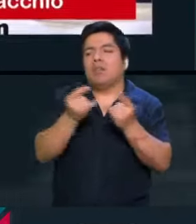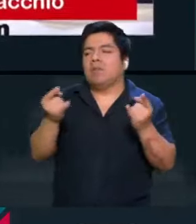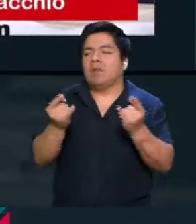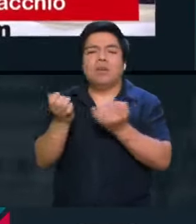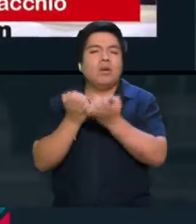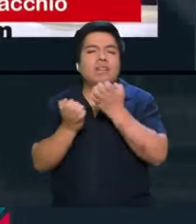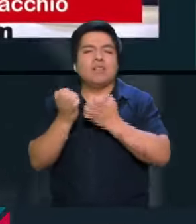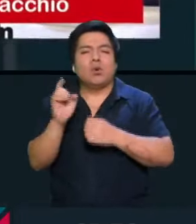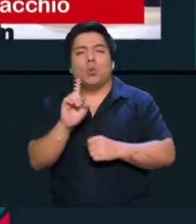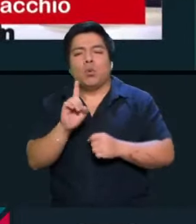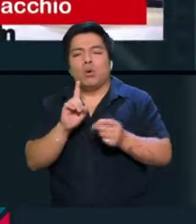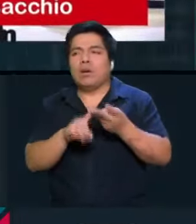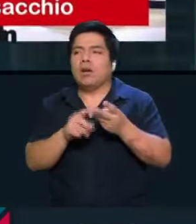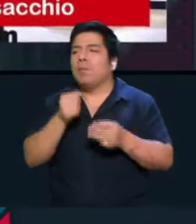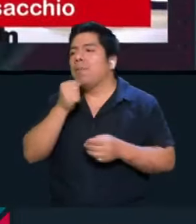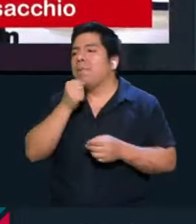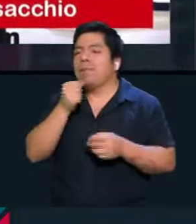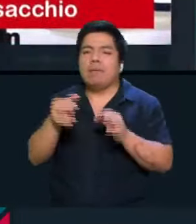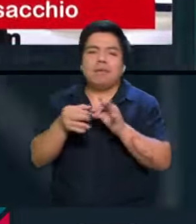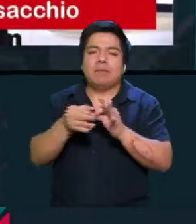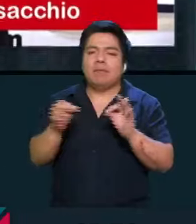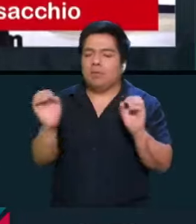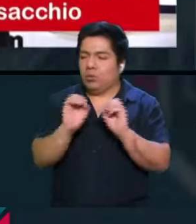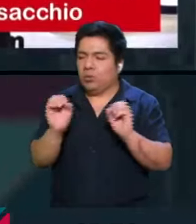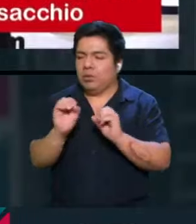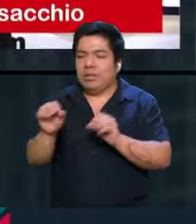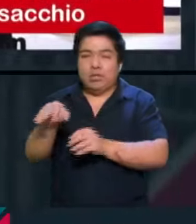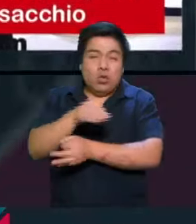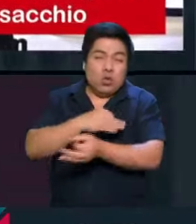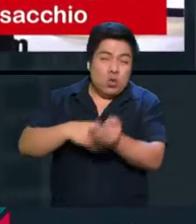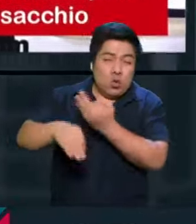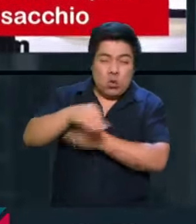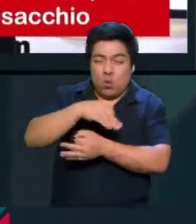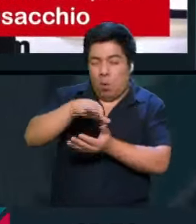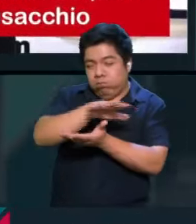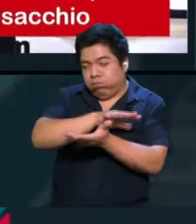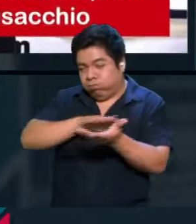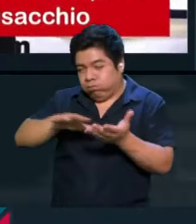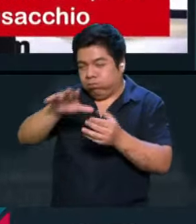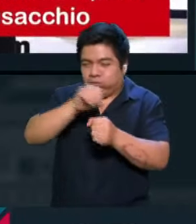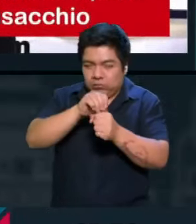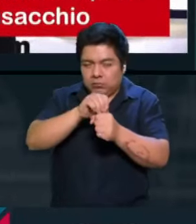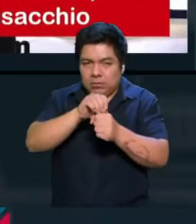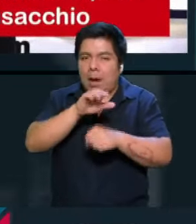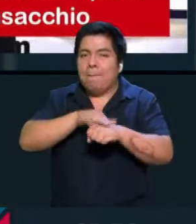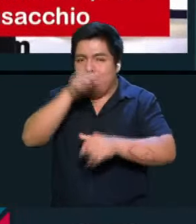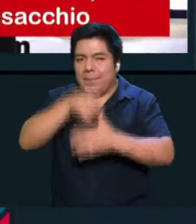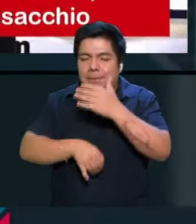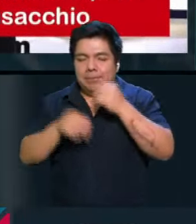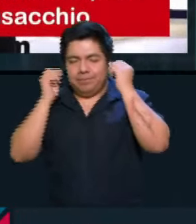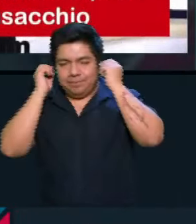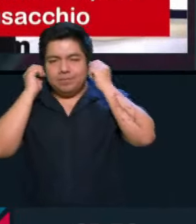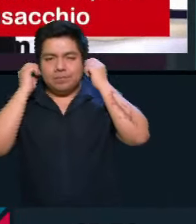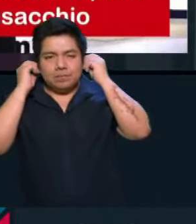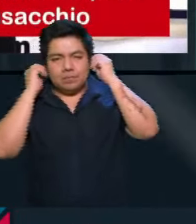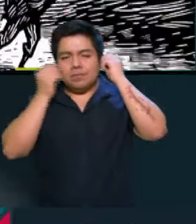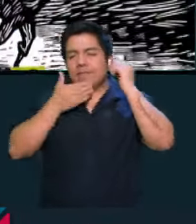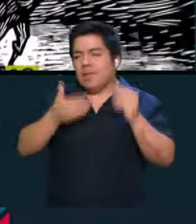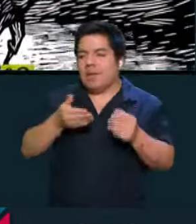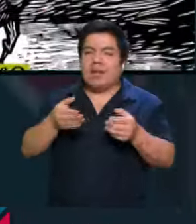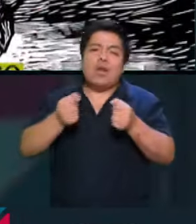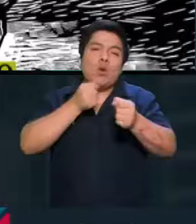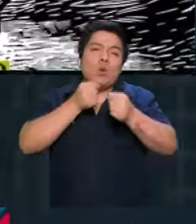ensayo, no es un reportaje, es todo eso junto y mucho más. Y es un gran ejercicio de periodismo